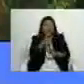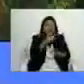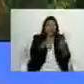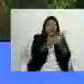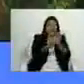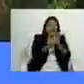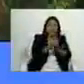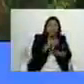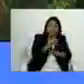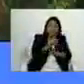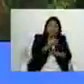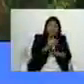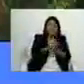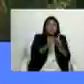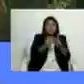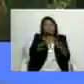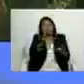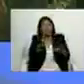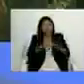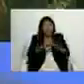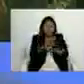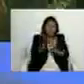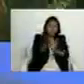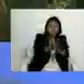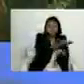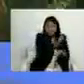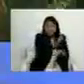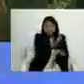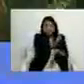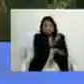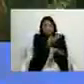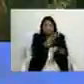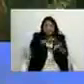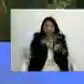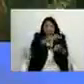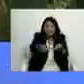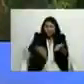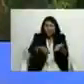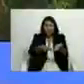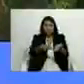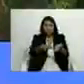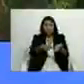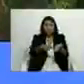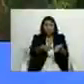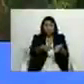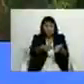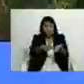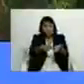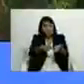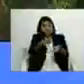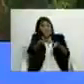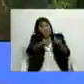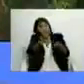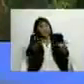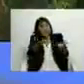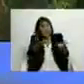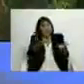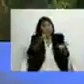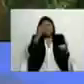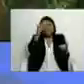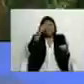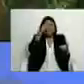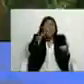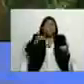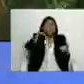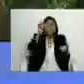1899. Esto fue superado, el laudo nulo e ilícito que fue gestado, como bien sabe nuestro pueblo,